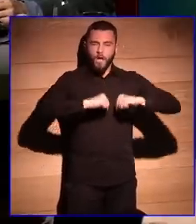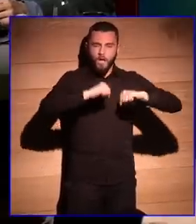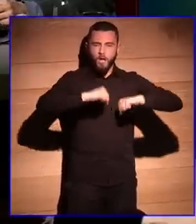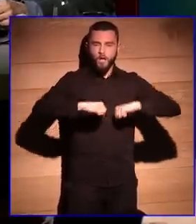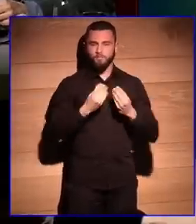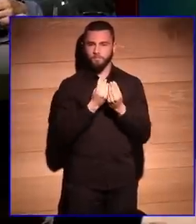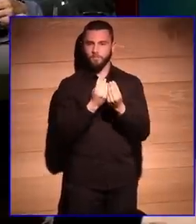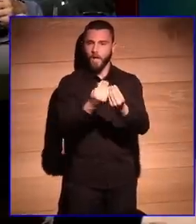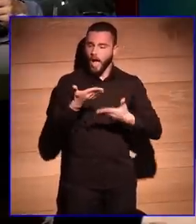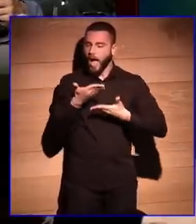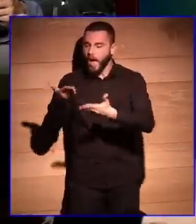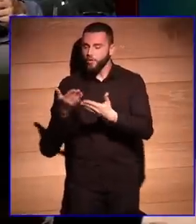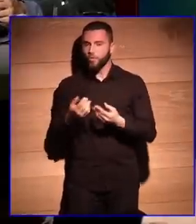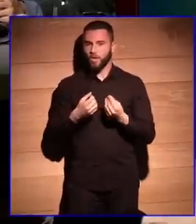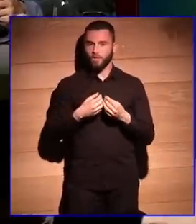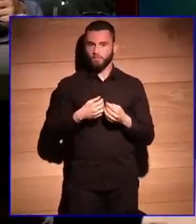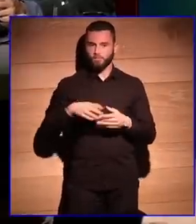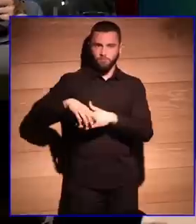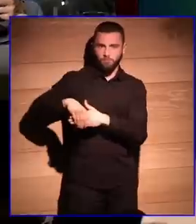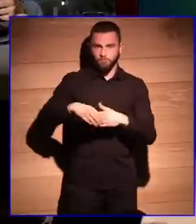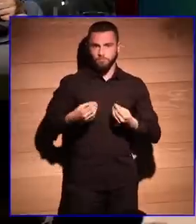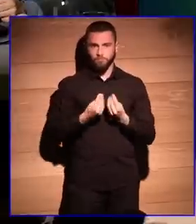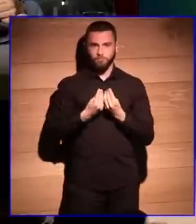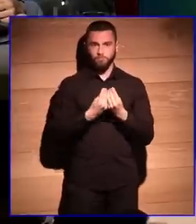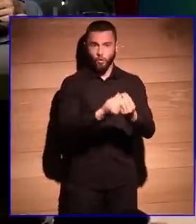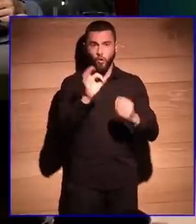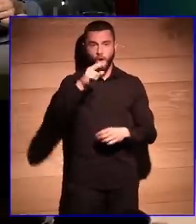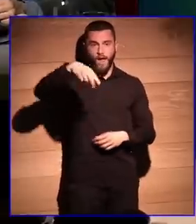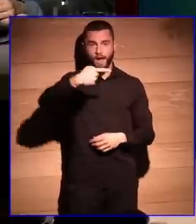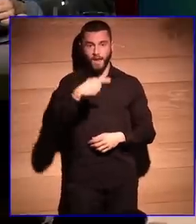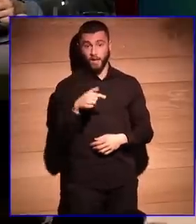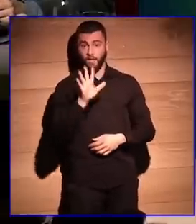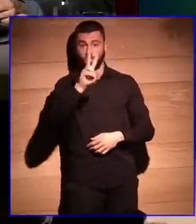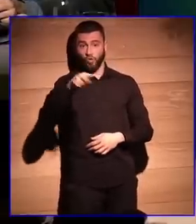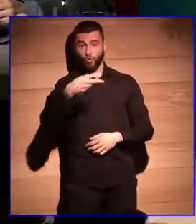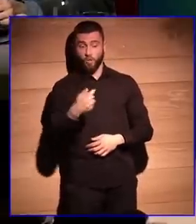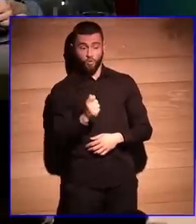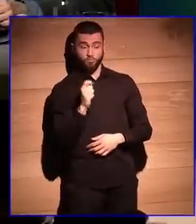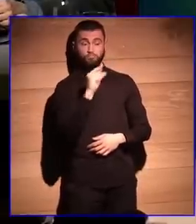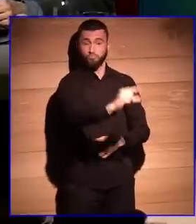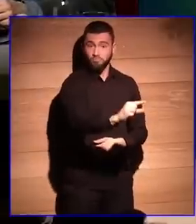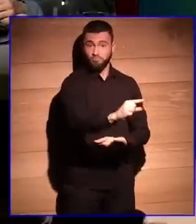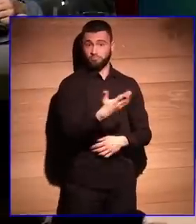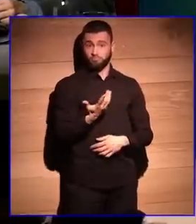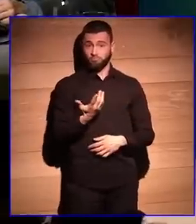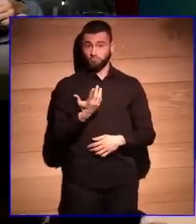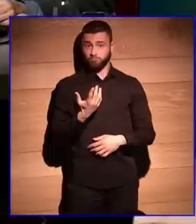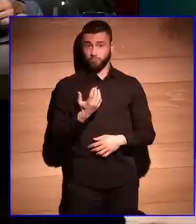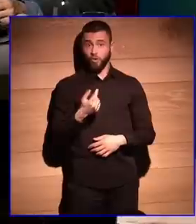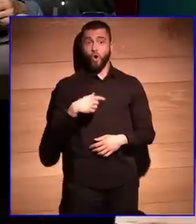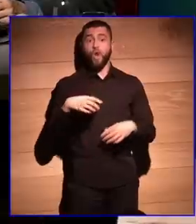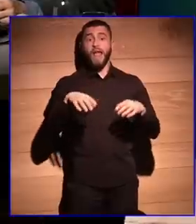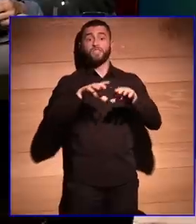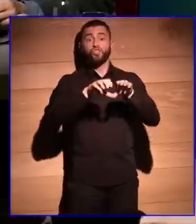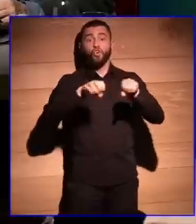Que dé, por ejemplo, que una ONG le pidan y de dinero, de 5 euros a una ONG, por que ejemplo. Que nunca se le pasen de sal las croquetas, por ejemplo,